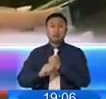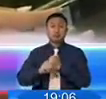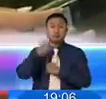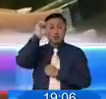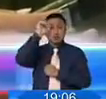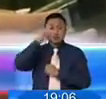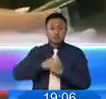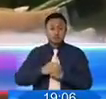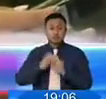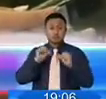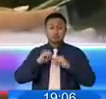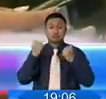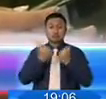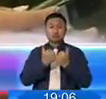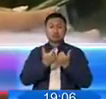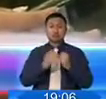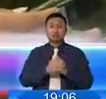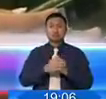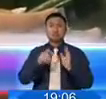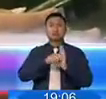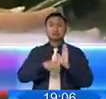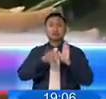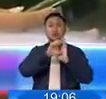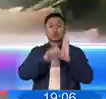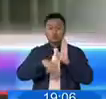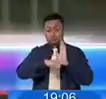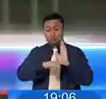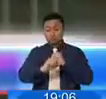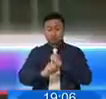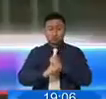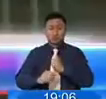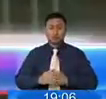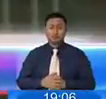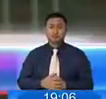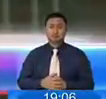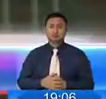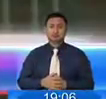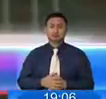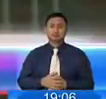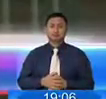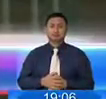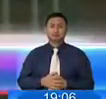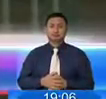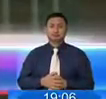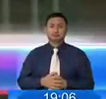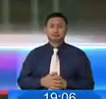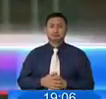los más ilustres constitucionalistas del país.